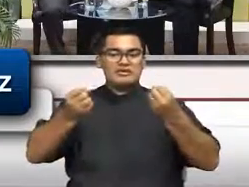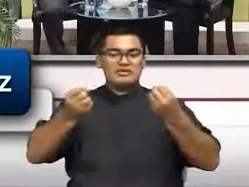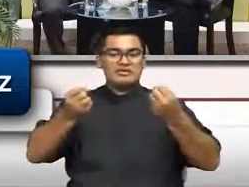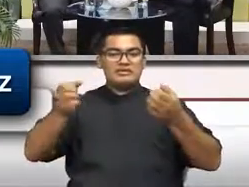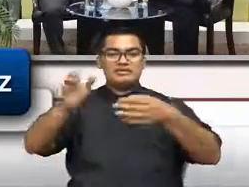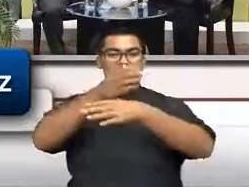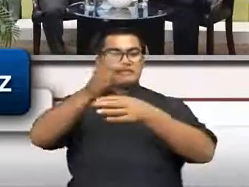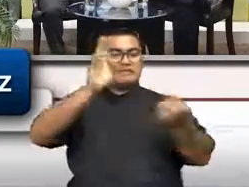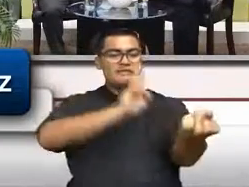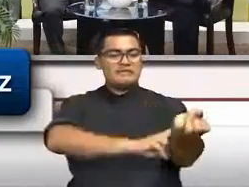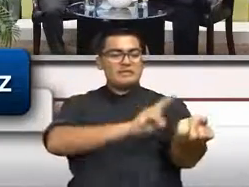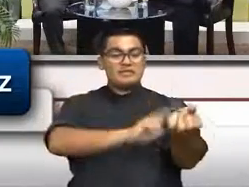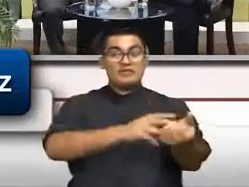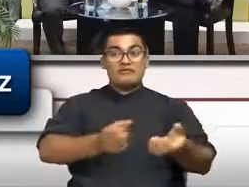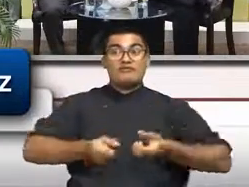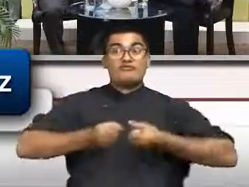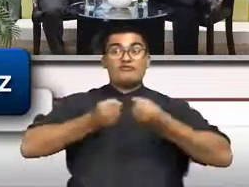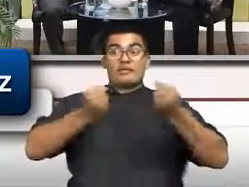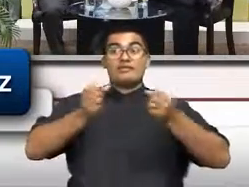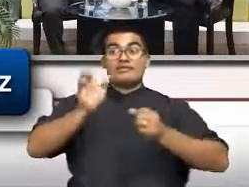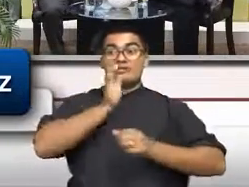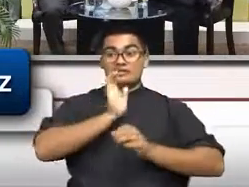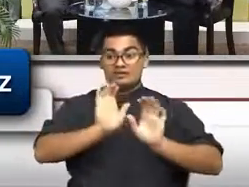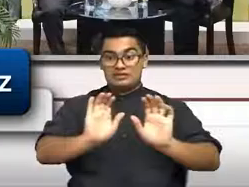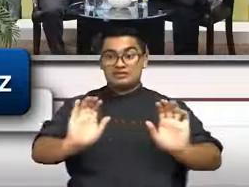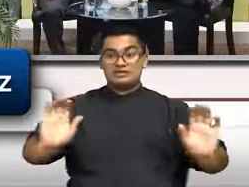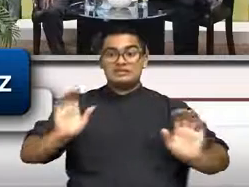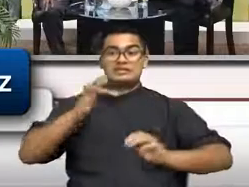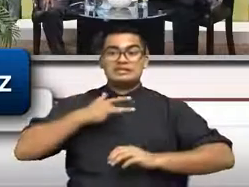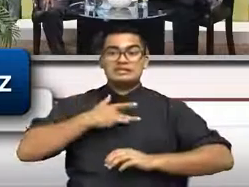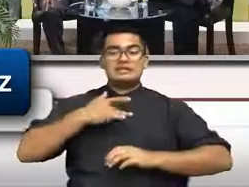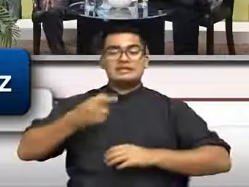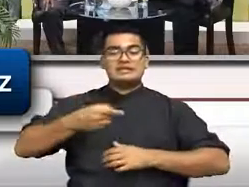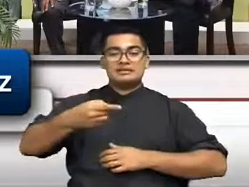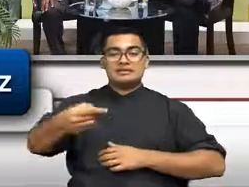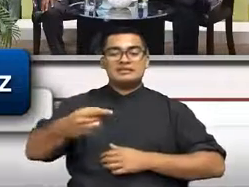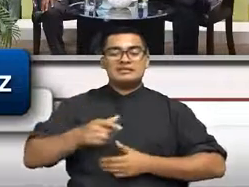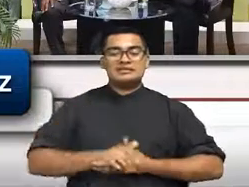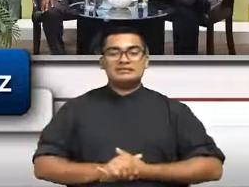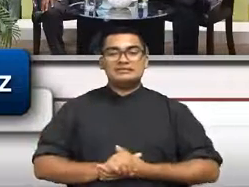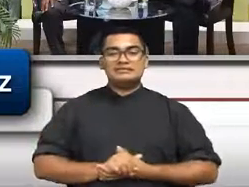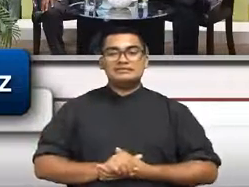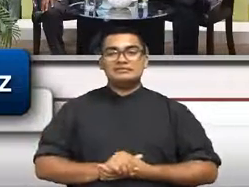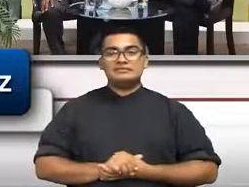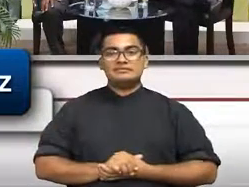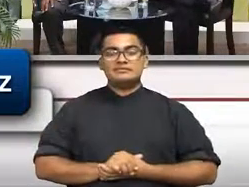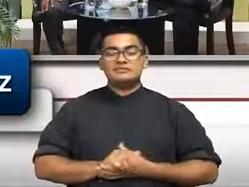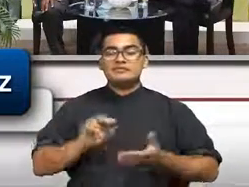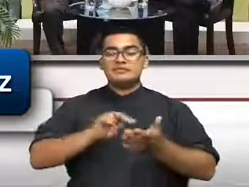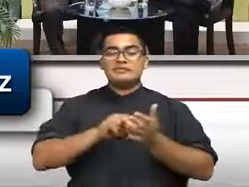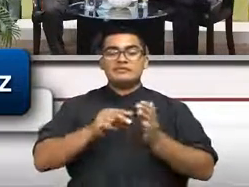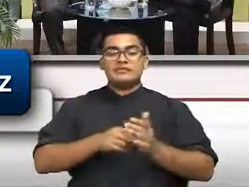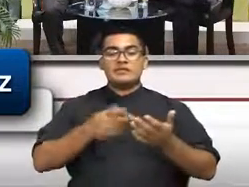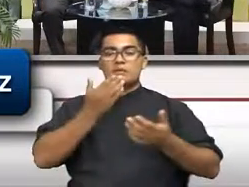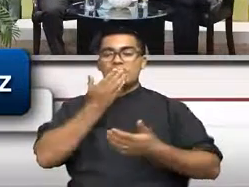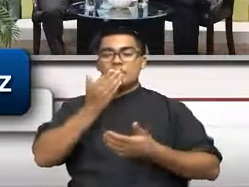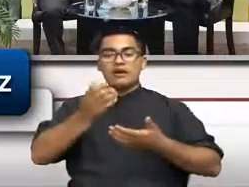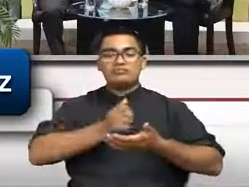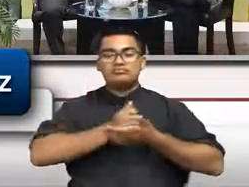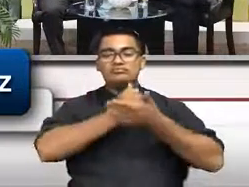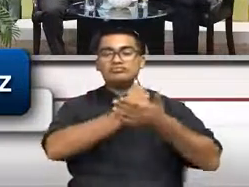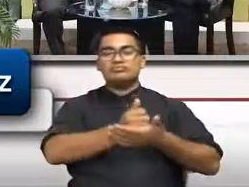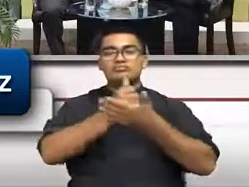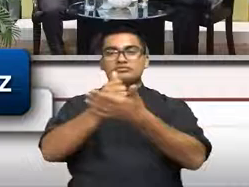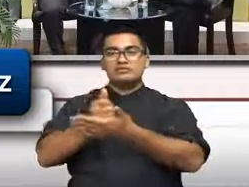que normalmente el niño amerita en su día a día, estamos dando un aporte o dando un trabajo